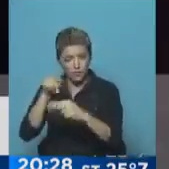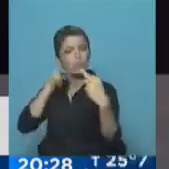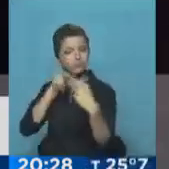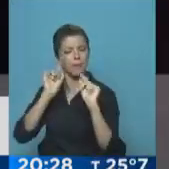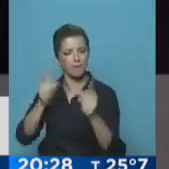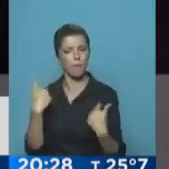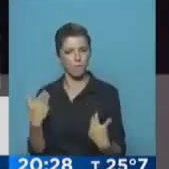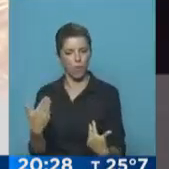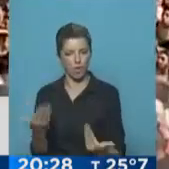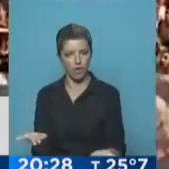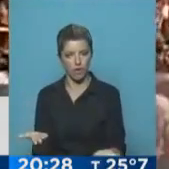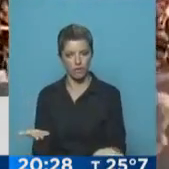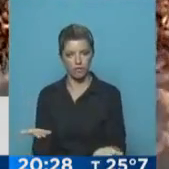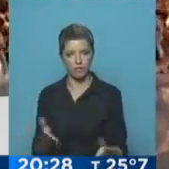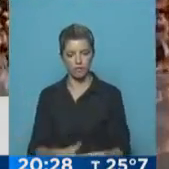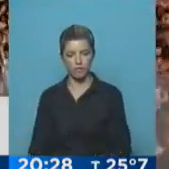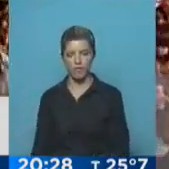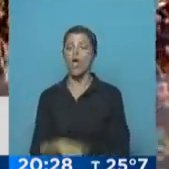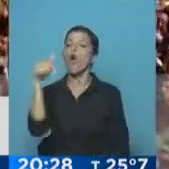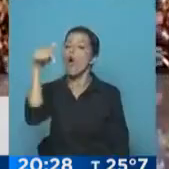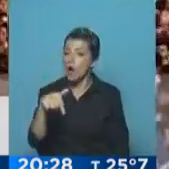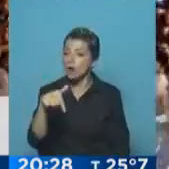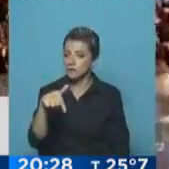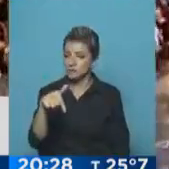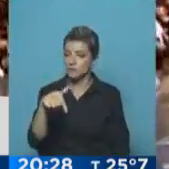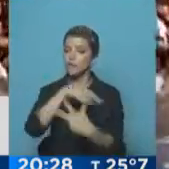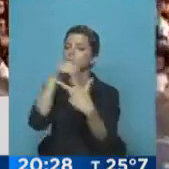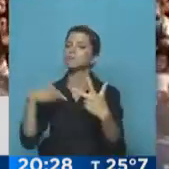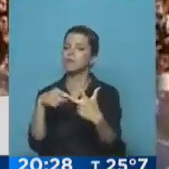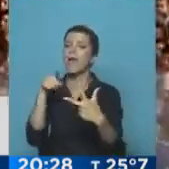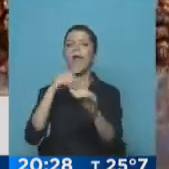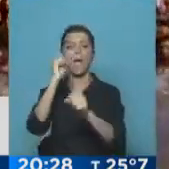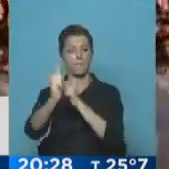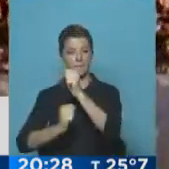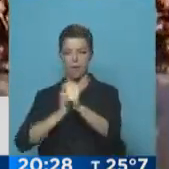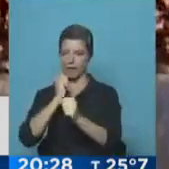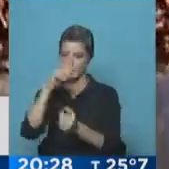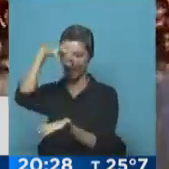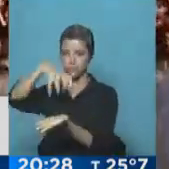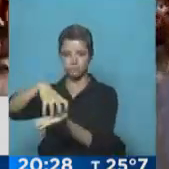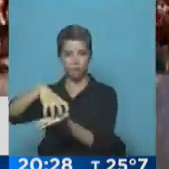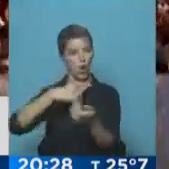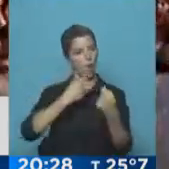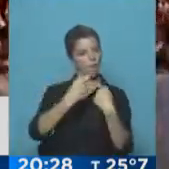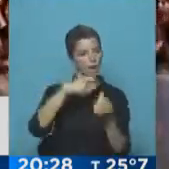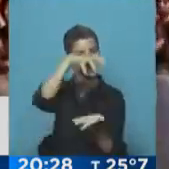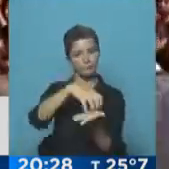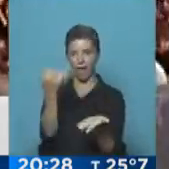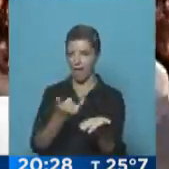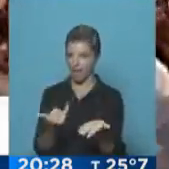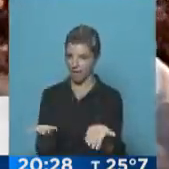como comerciantes y que hoy tienen empresa y comercio.